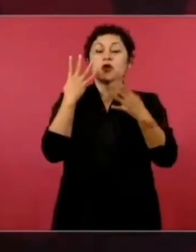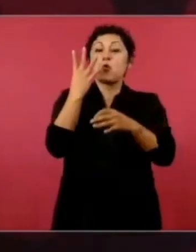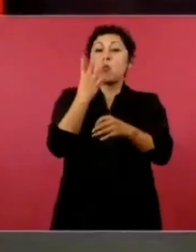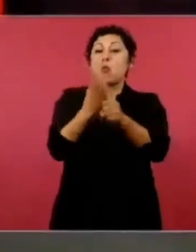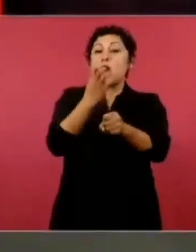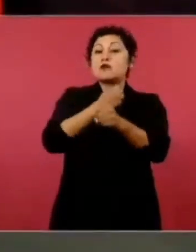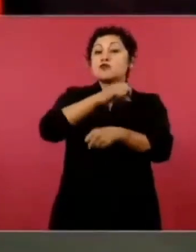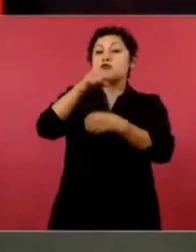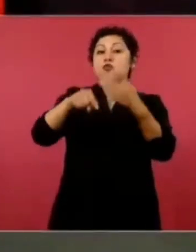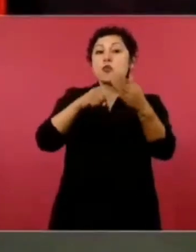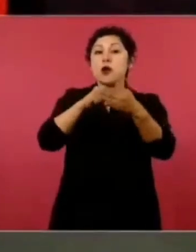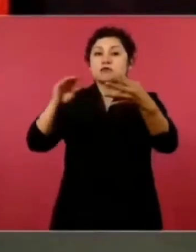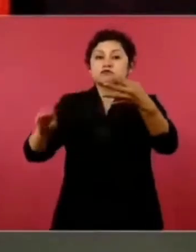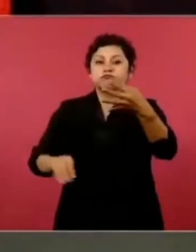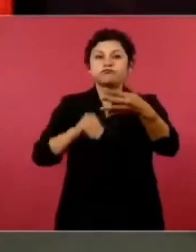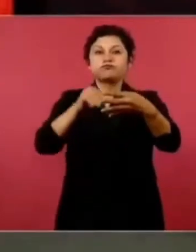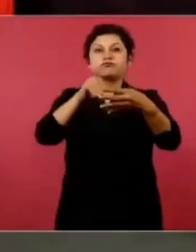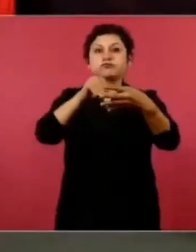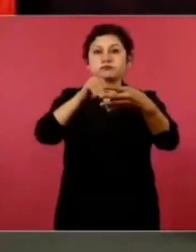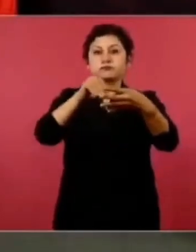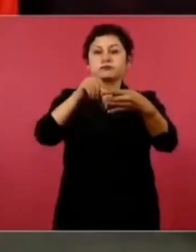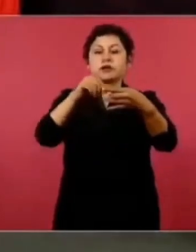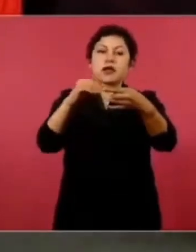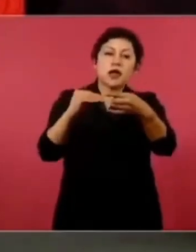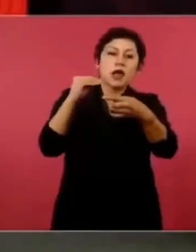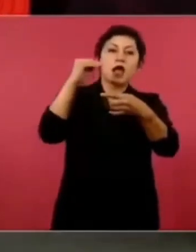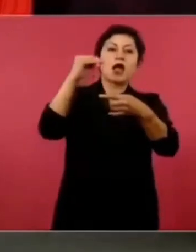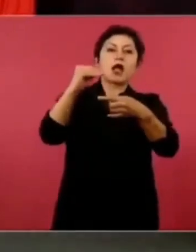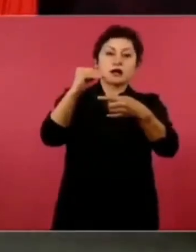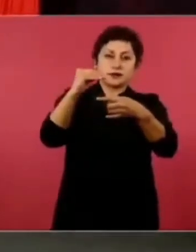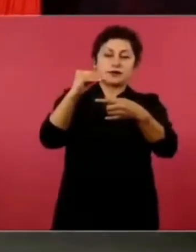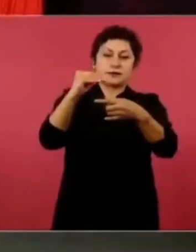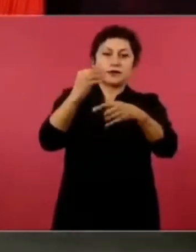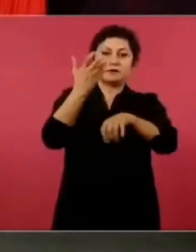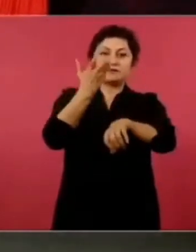solo superado por Estados Unidos,